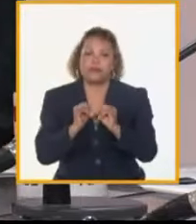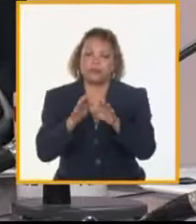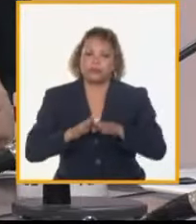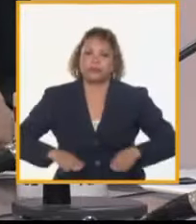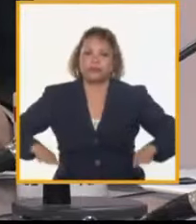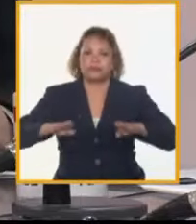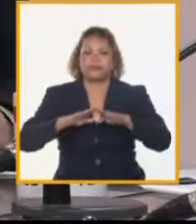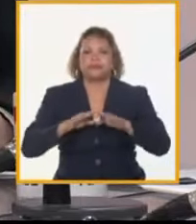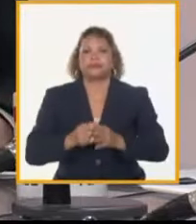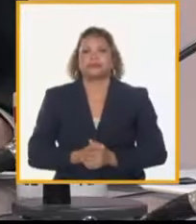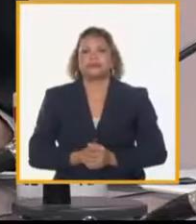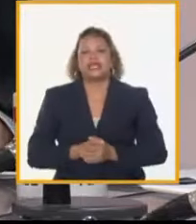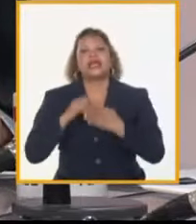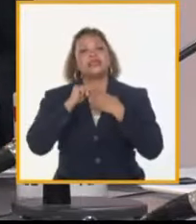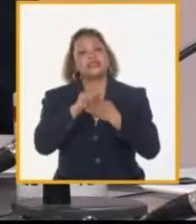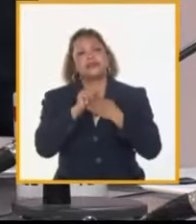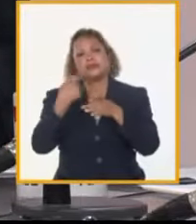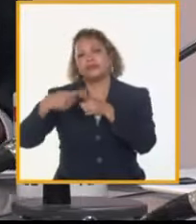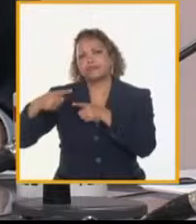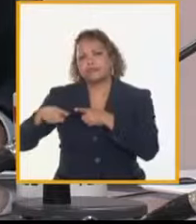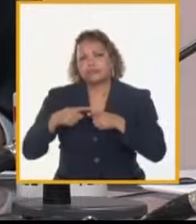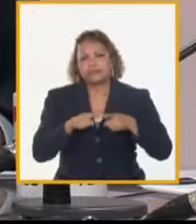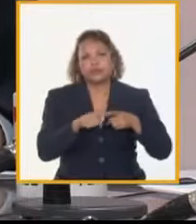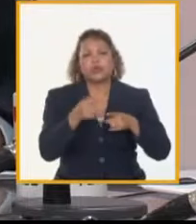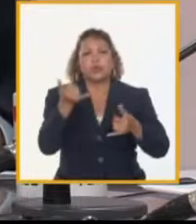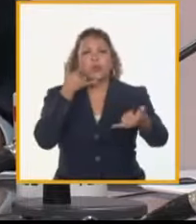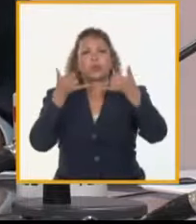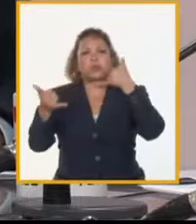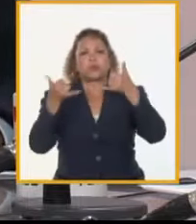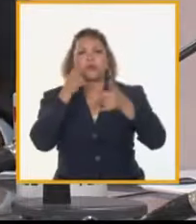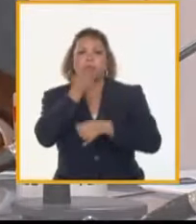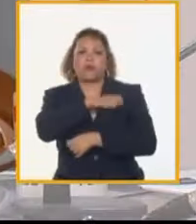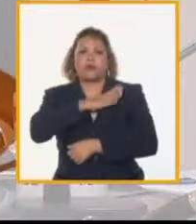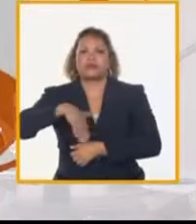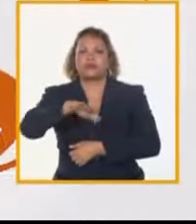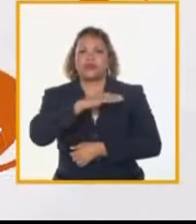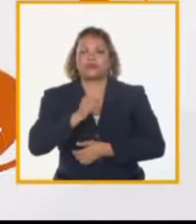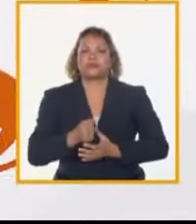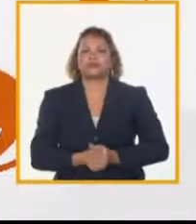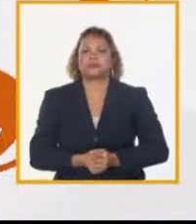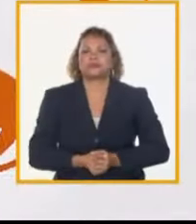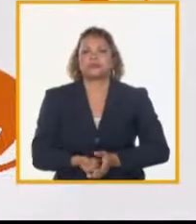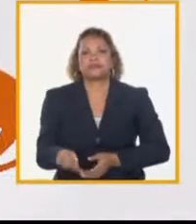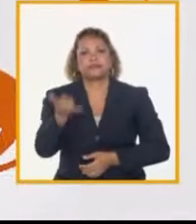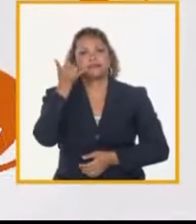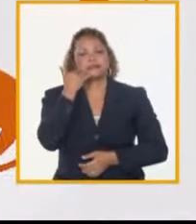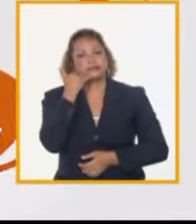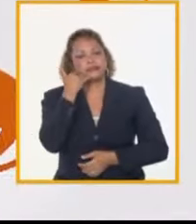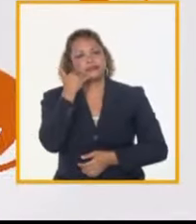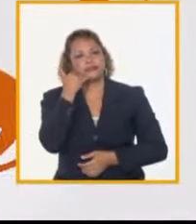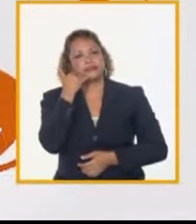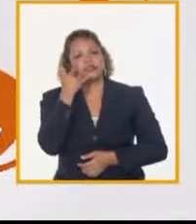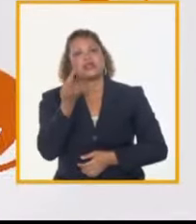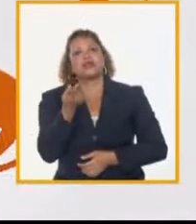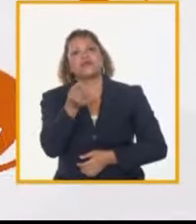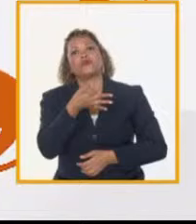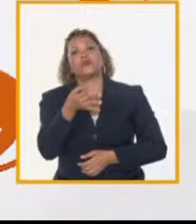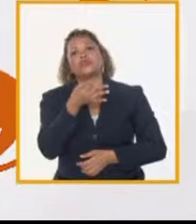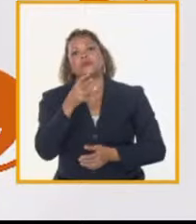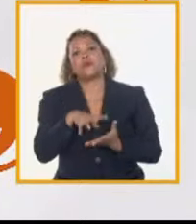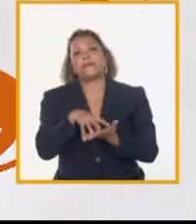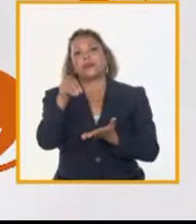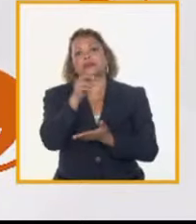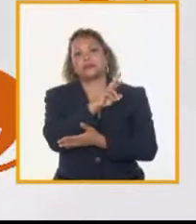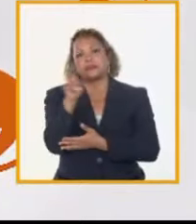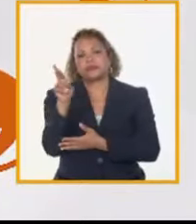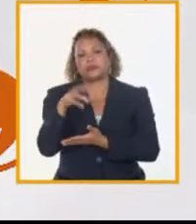redonda sobre ese servicio y otros. Recibimos estas llamadas telefónicas. Le habla Junior Millares aquí de municipio Plaza de Revolución en